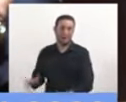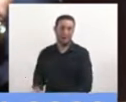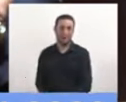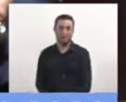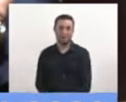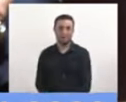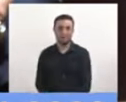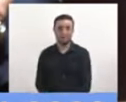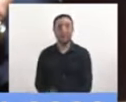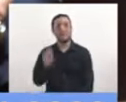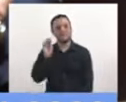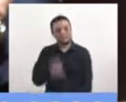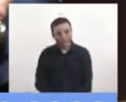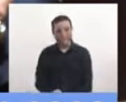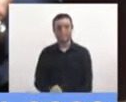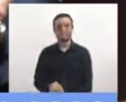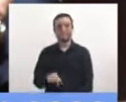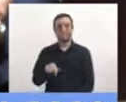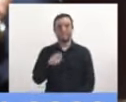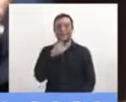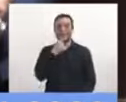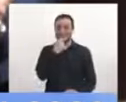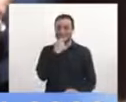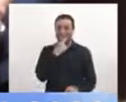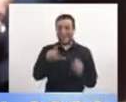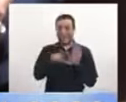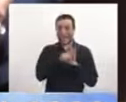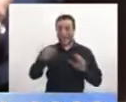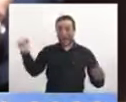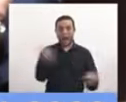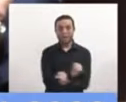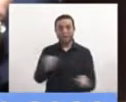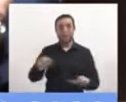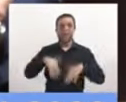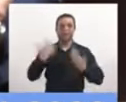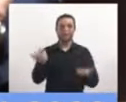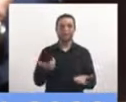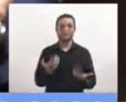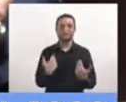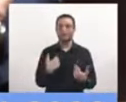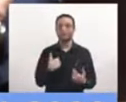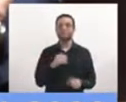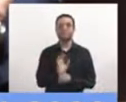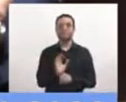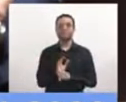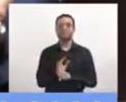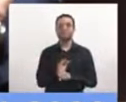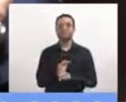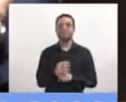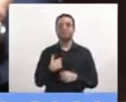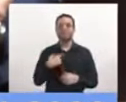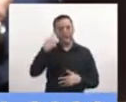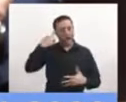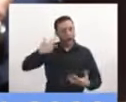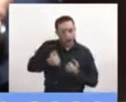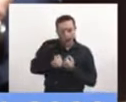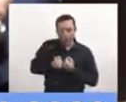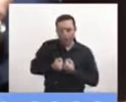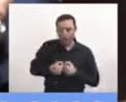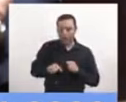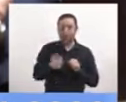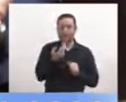subir impuestos, para volver a subir, por ejemplo, ingresos brutos, sin hablar en absoluto de para qué